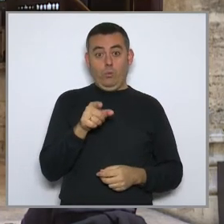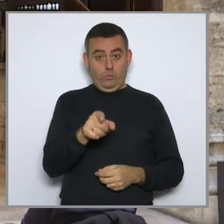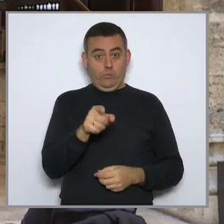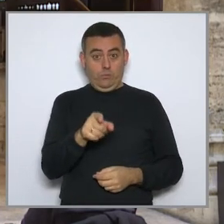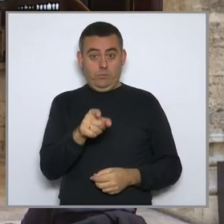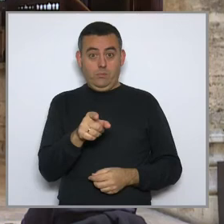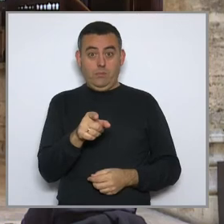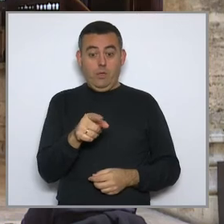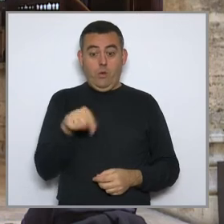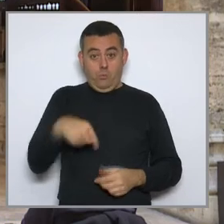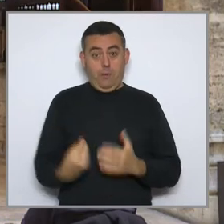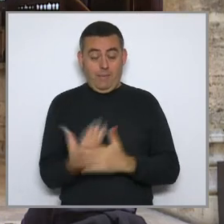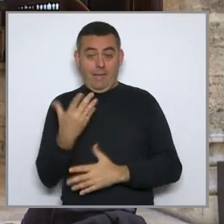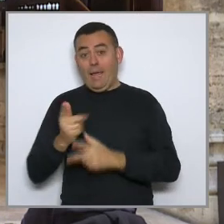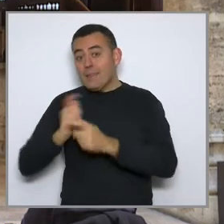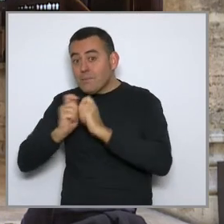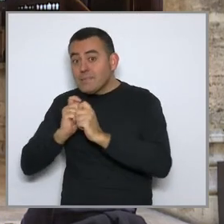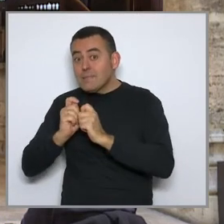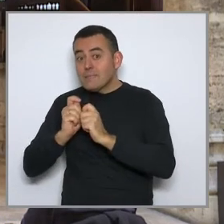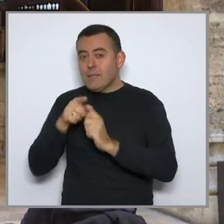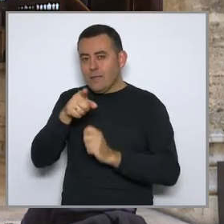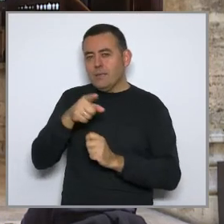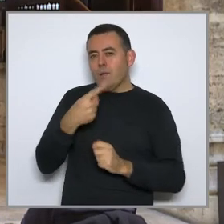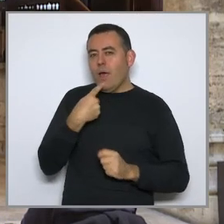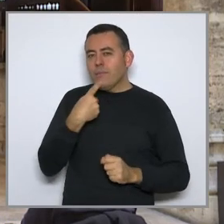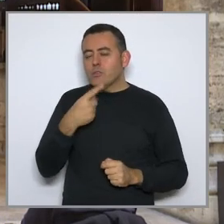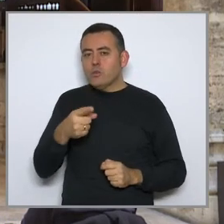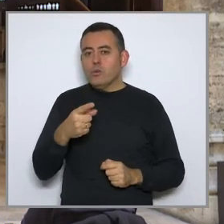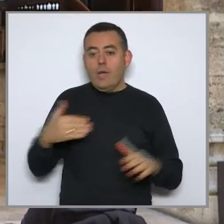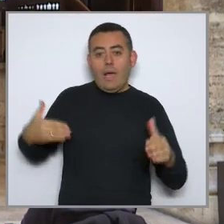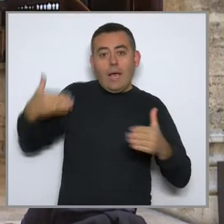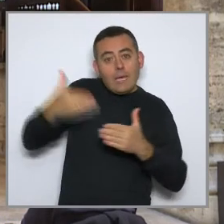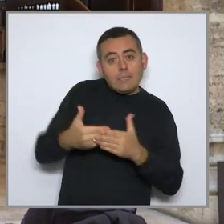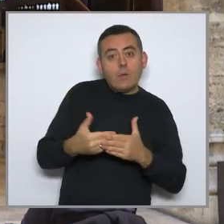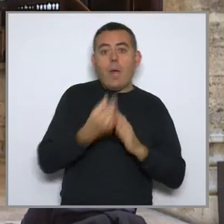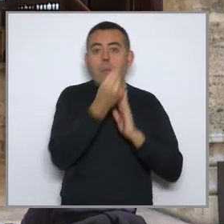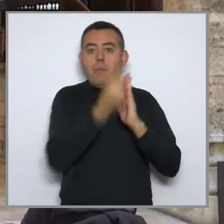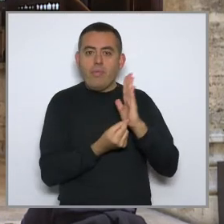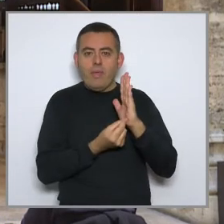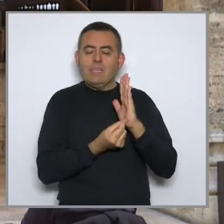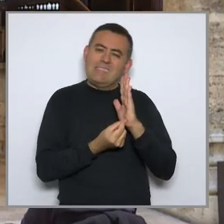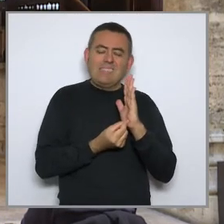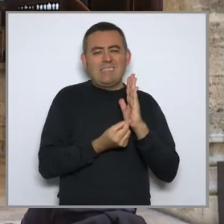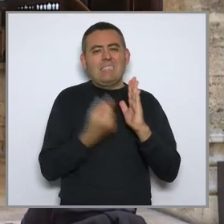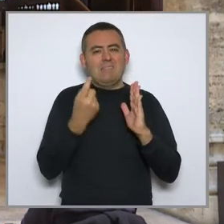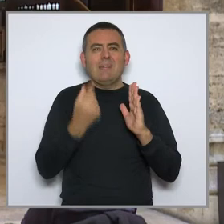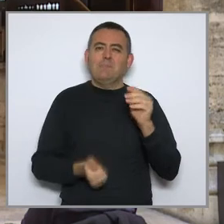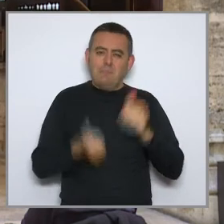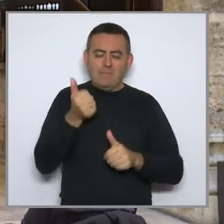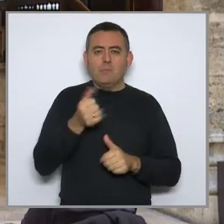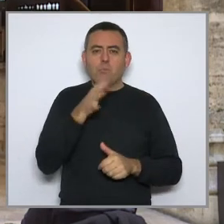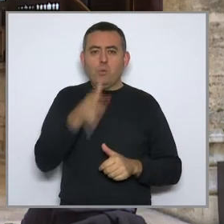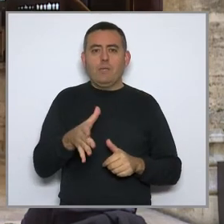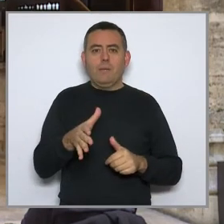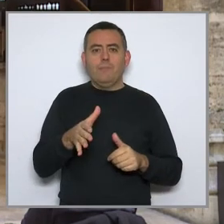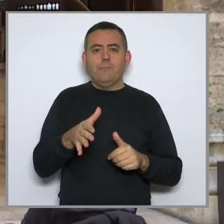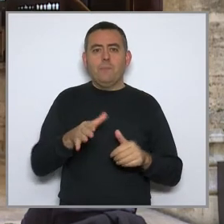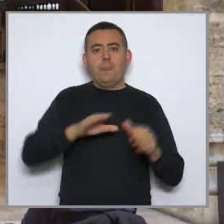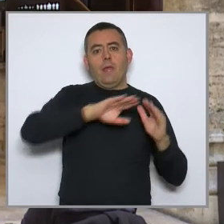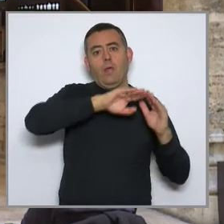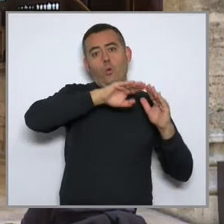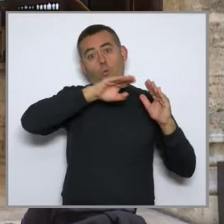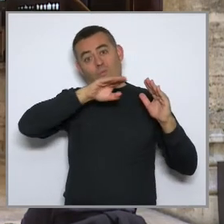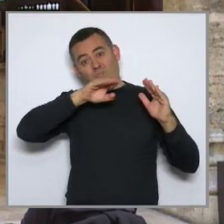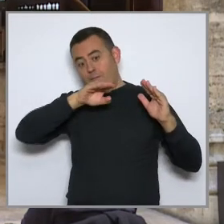una entrevista que las medidas que se han tomado hasta ahora parece que son insuficientes porque la curva no baja. Si pasa esta semana